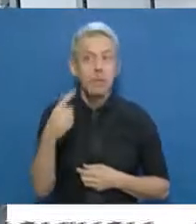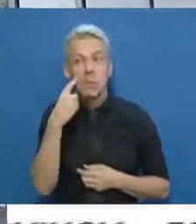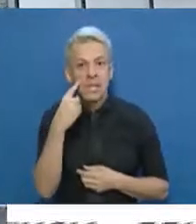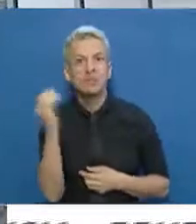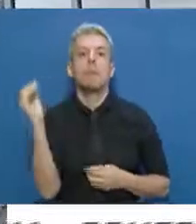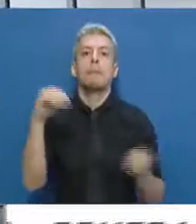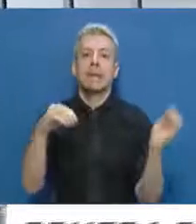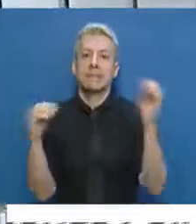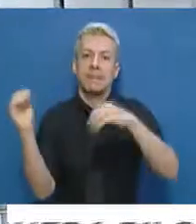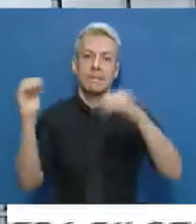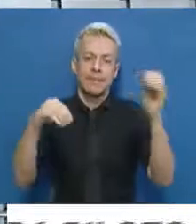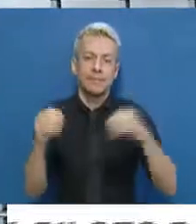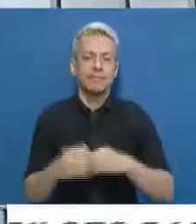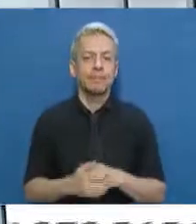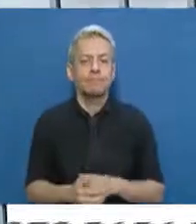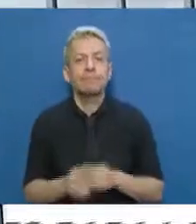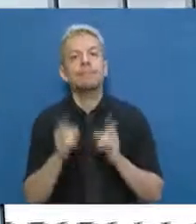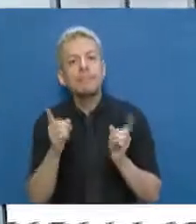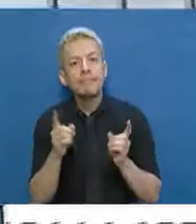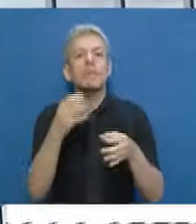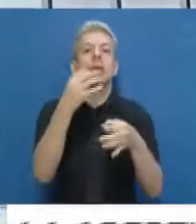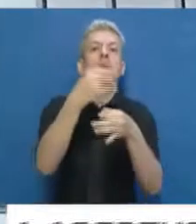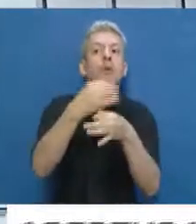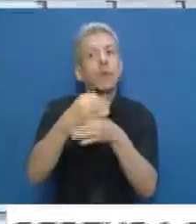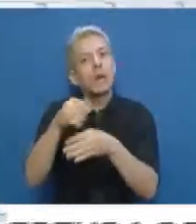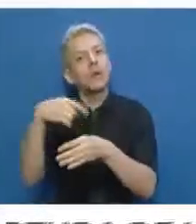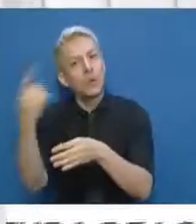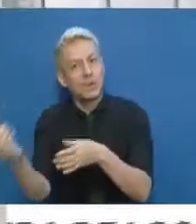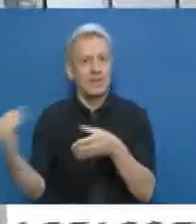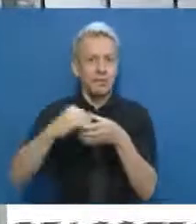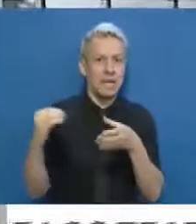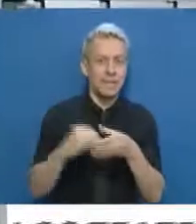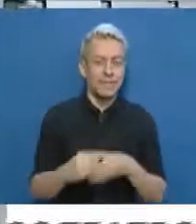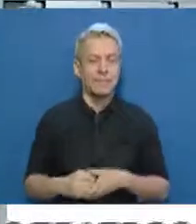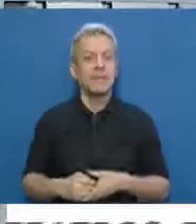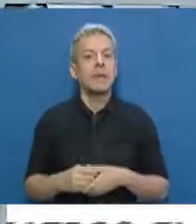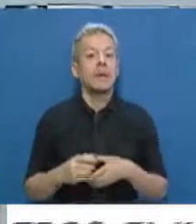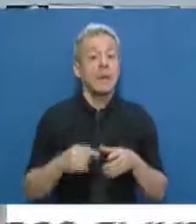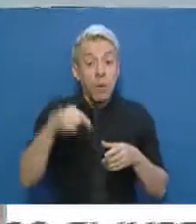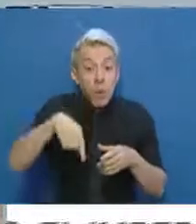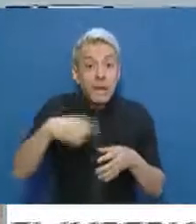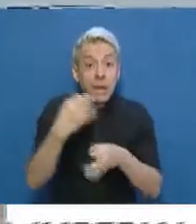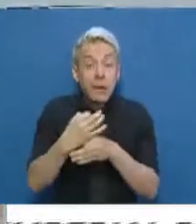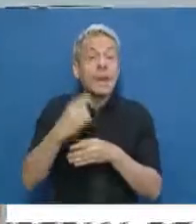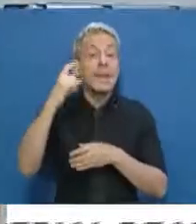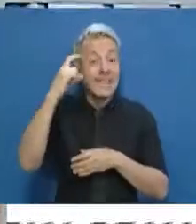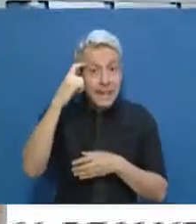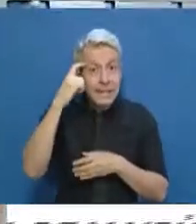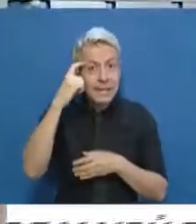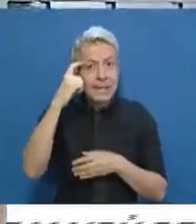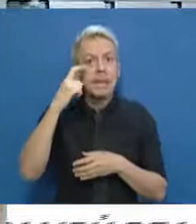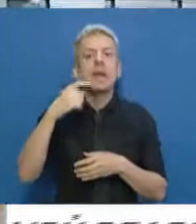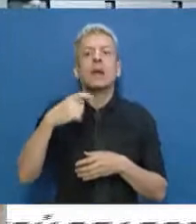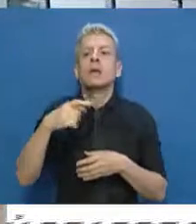y empezar a sumar también las escuelas que podamos en este sentido. En estas 10 escuelas que hemos arrancado están la mayoría de los chicos, no